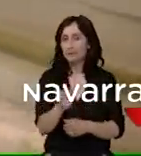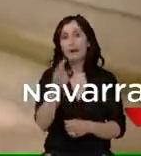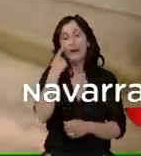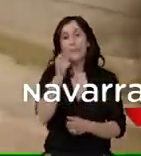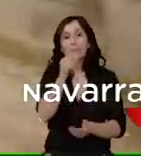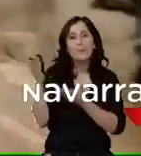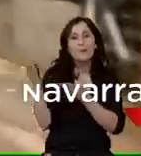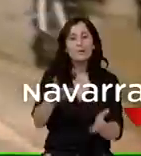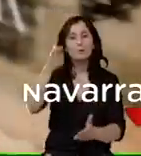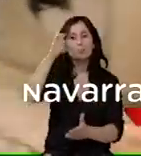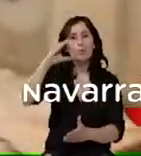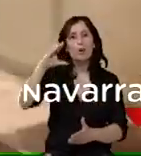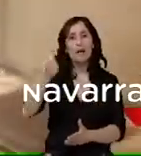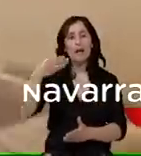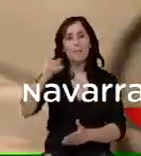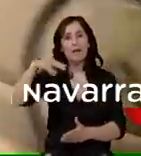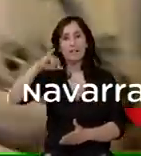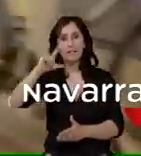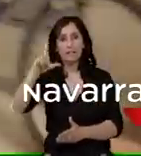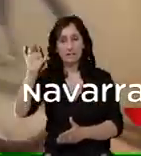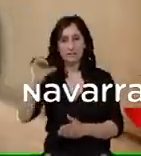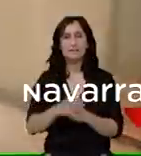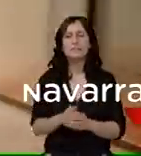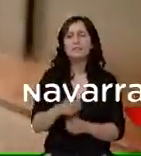Cabanillas. ¡Señoras, señores!